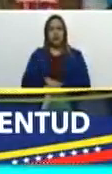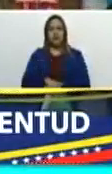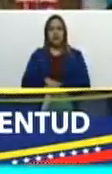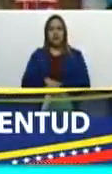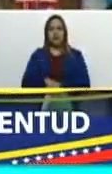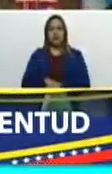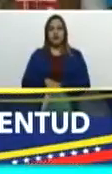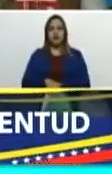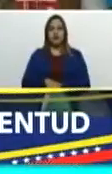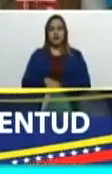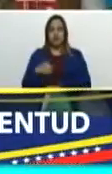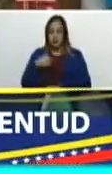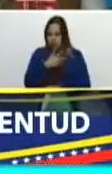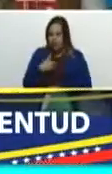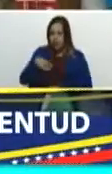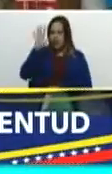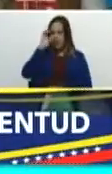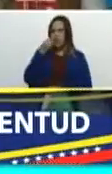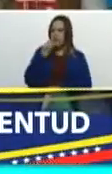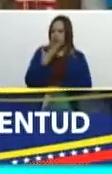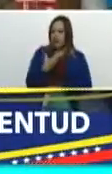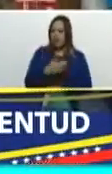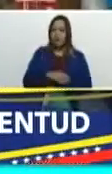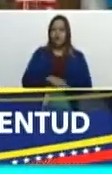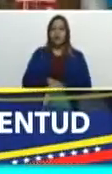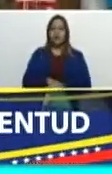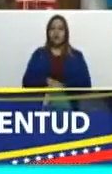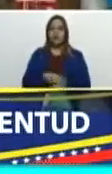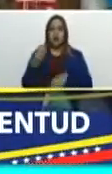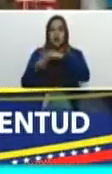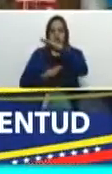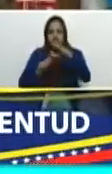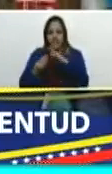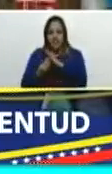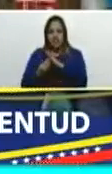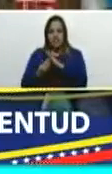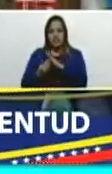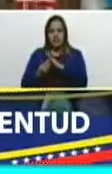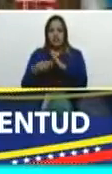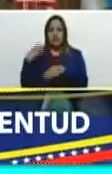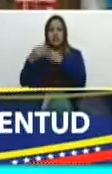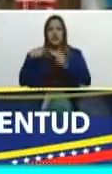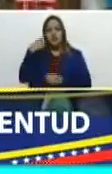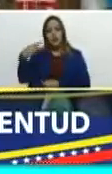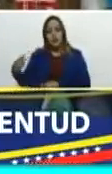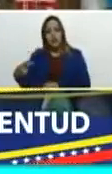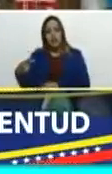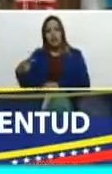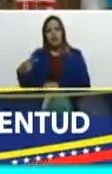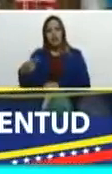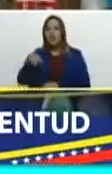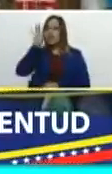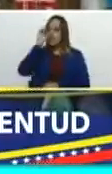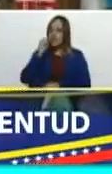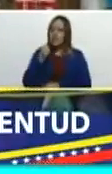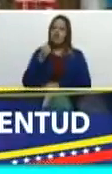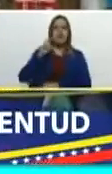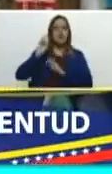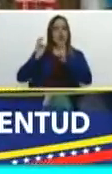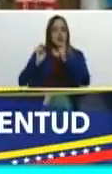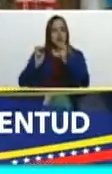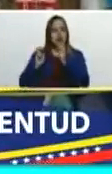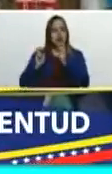que quiero entenderlos bien. La base de uno hacer una buena política es entender bien los problemas, los temas.